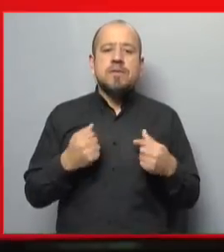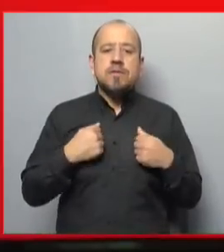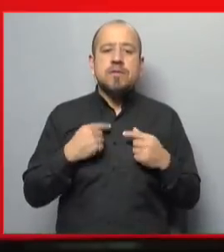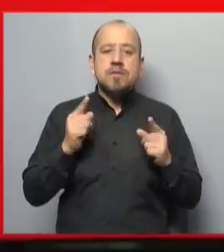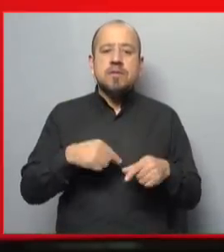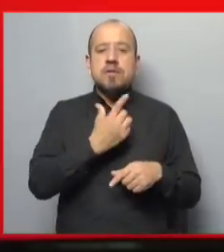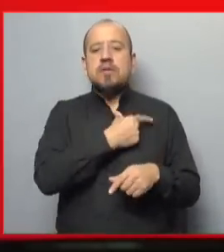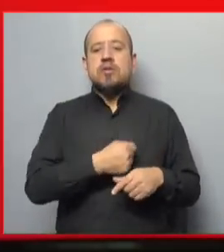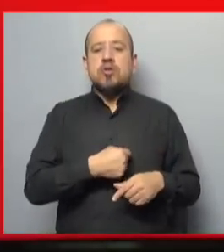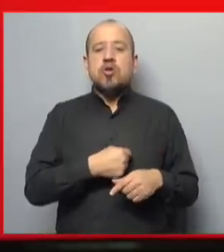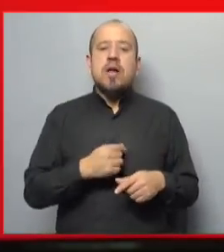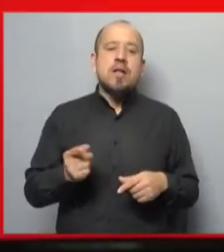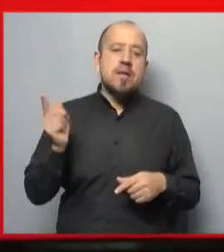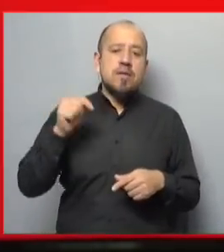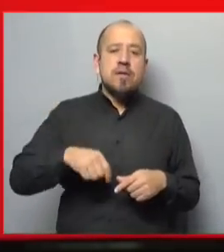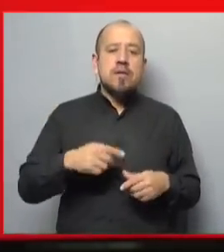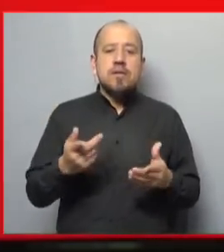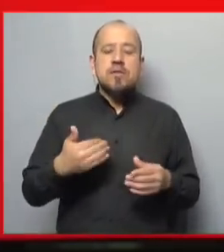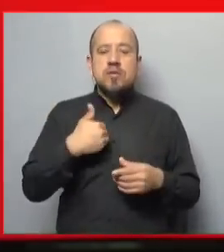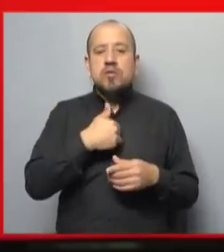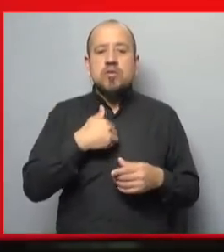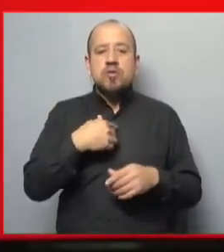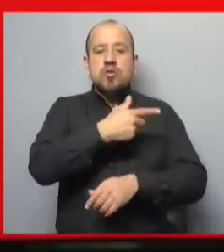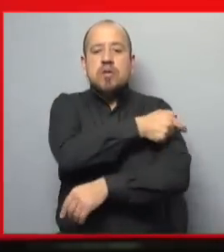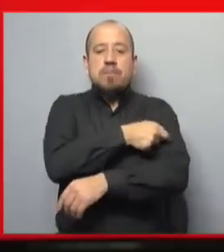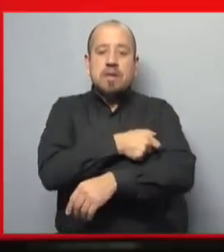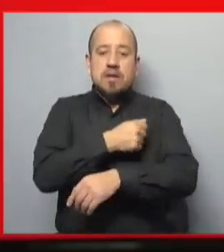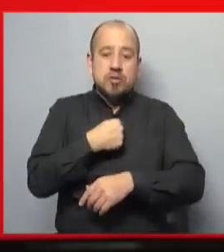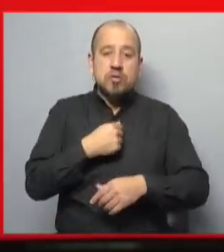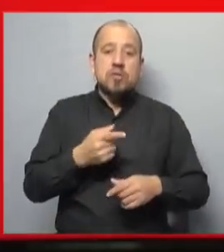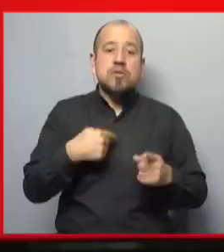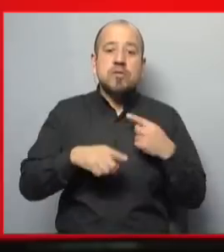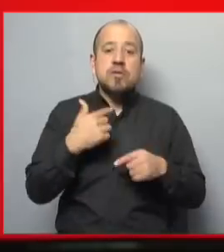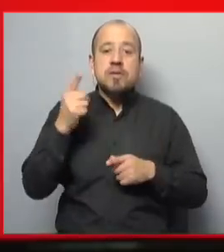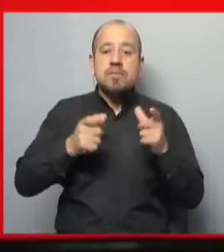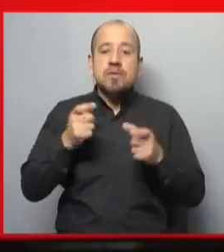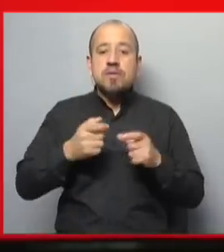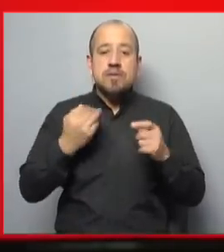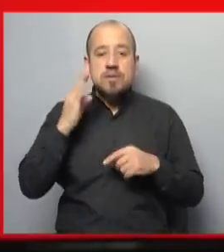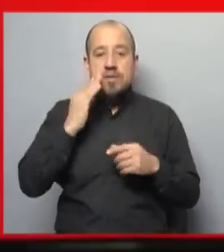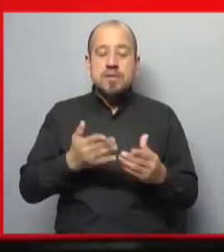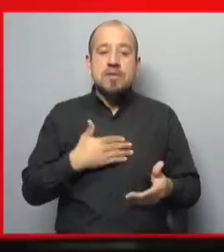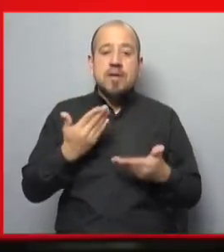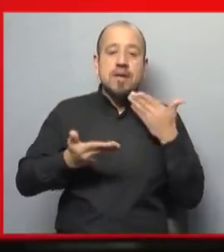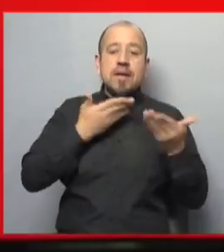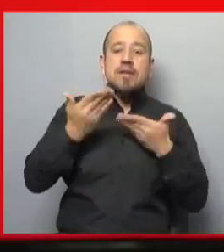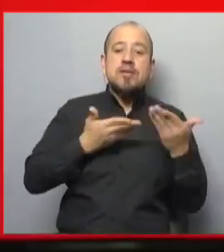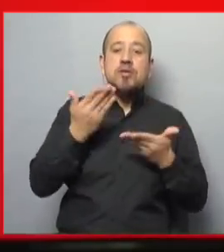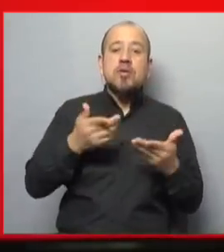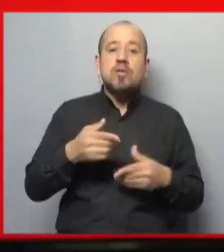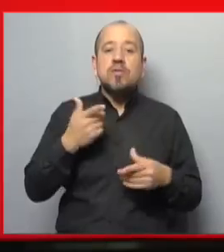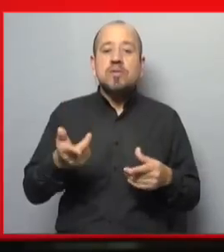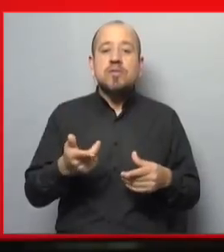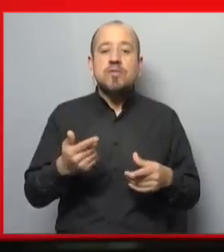venía de nacional y me tocó ejercer ese lugar de hecho me tocó ser capitán después y la gente me termino recompensando cantando una canción cuando el